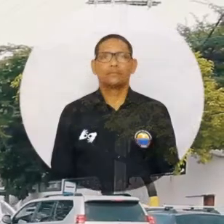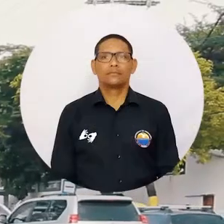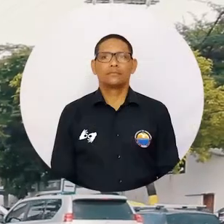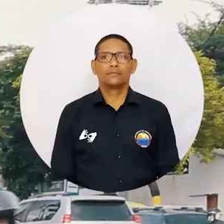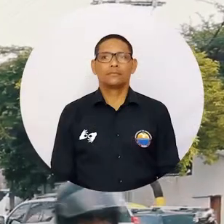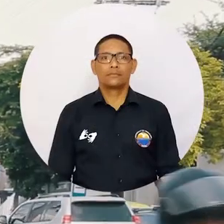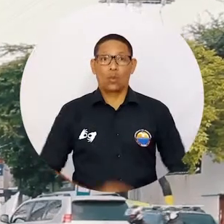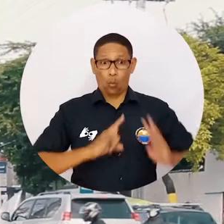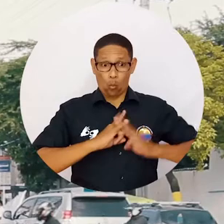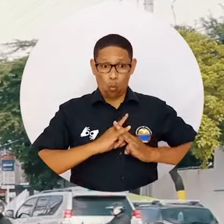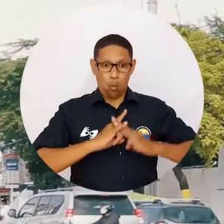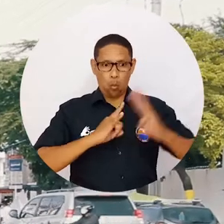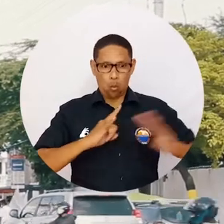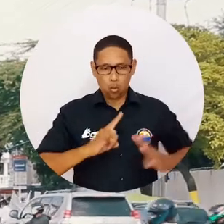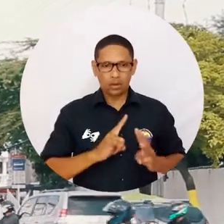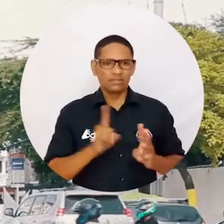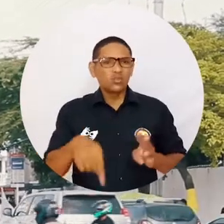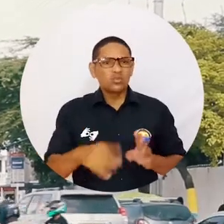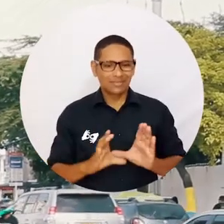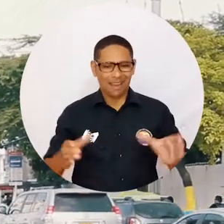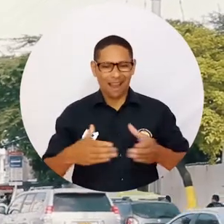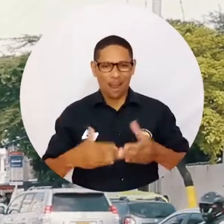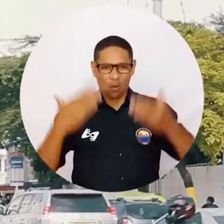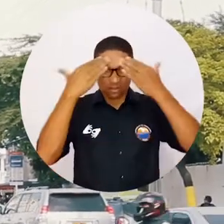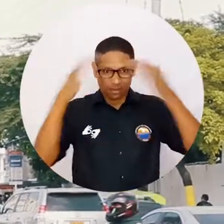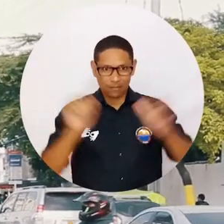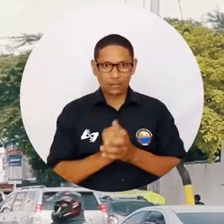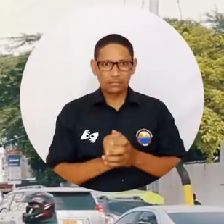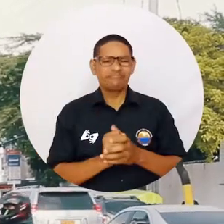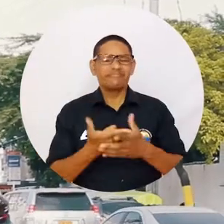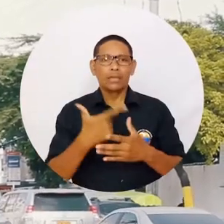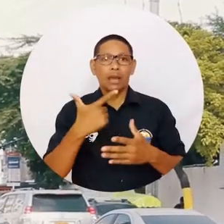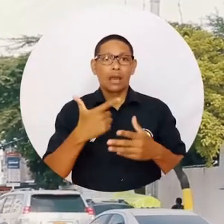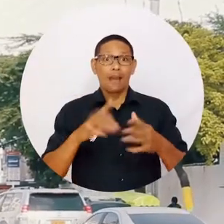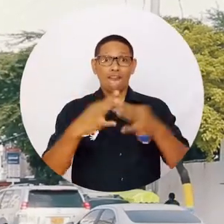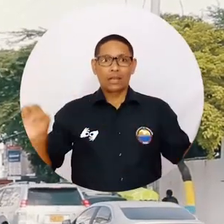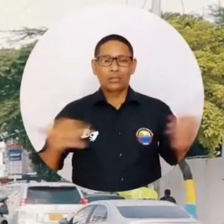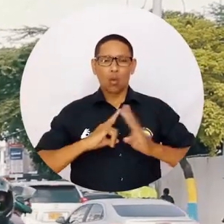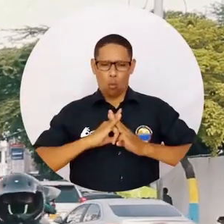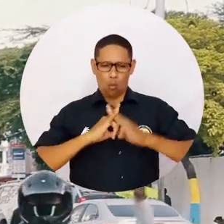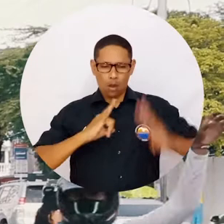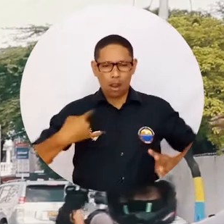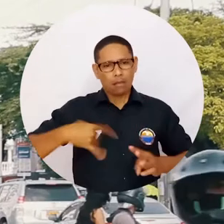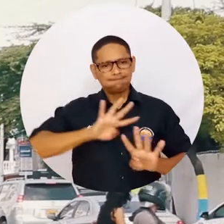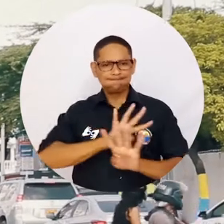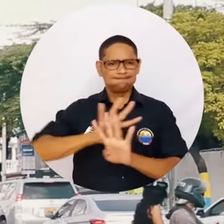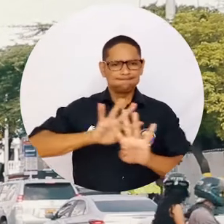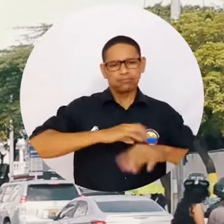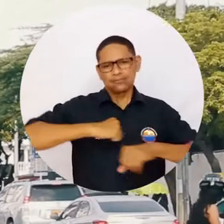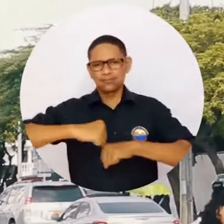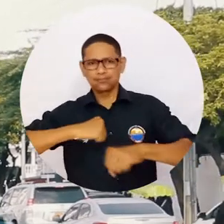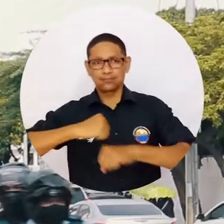La Universidad del Magdalena, a través del aula abierta, con la consigna Unimagdalena se moviliza y con el liderazgo de la comunidad